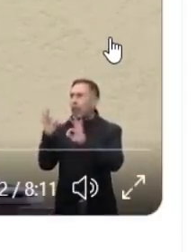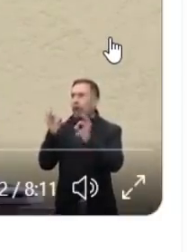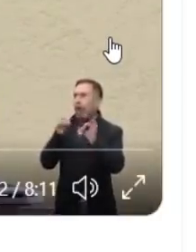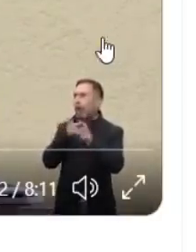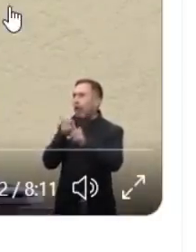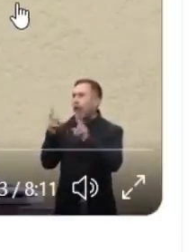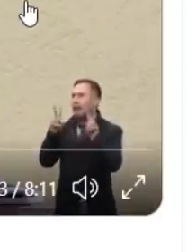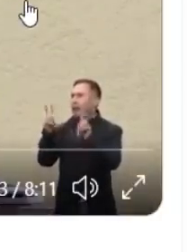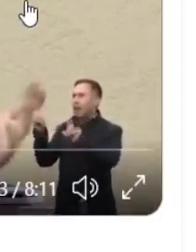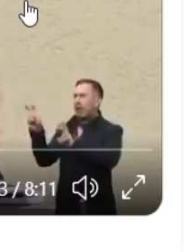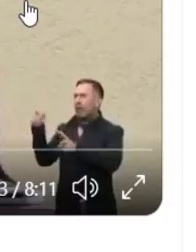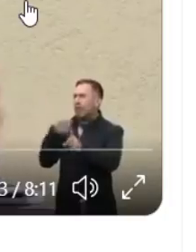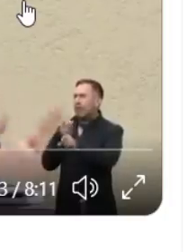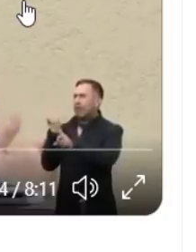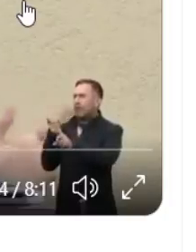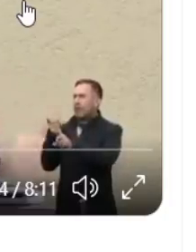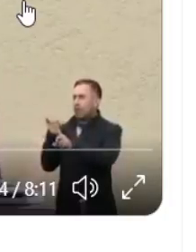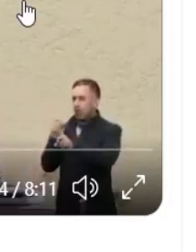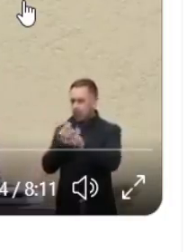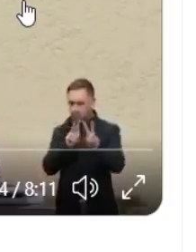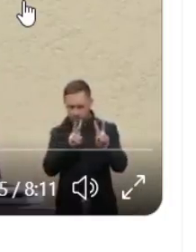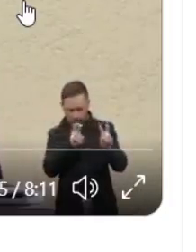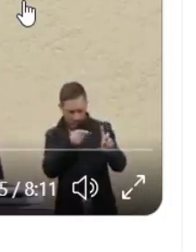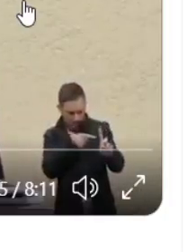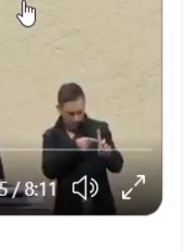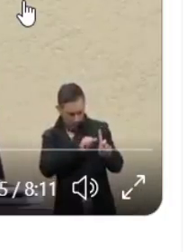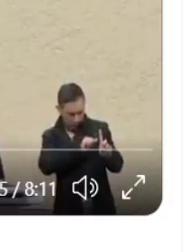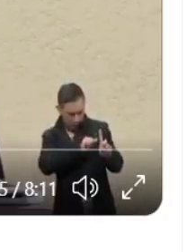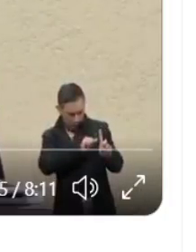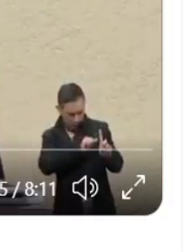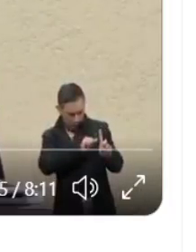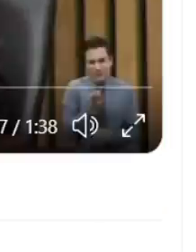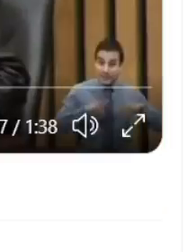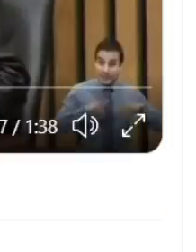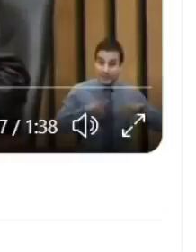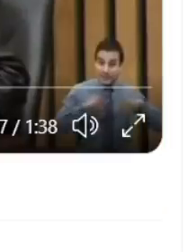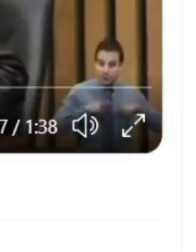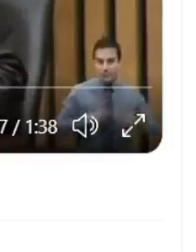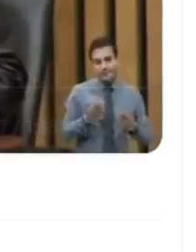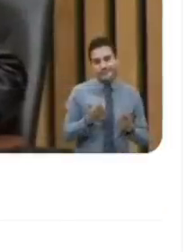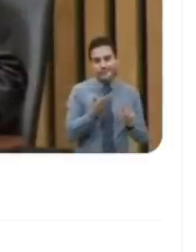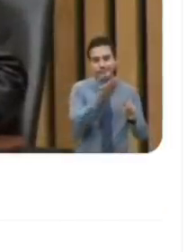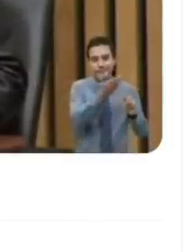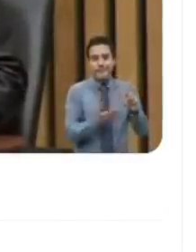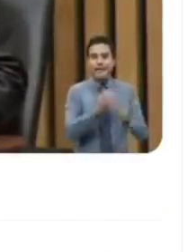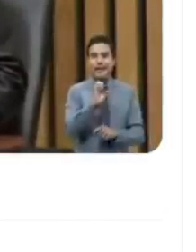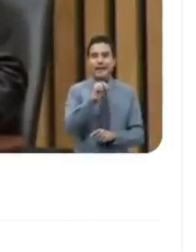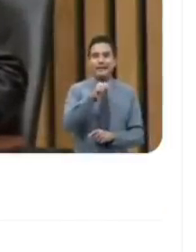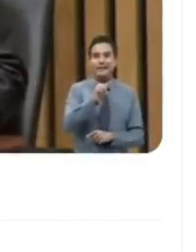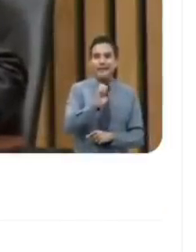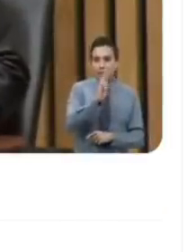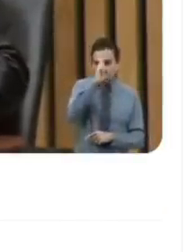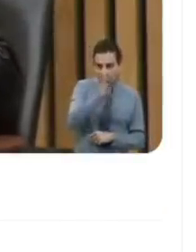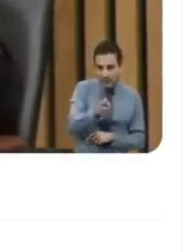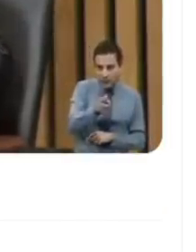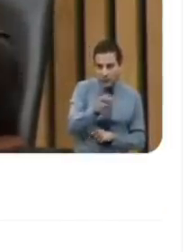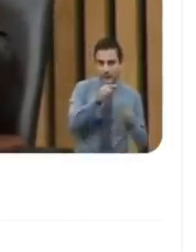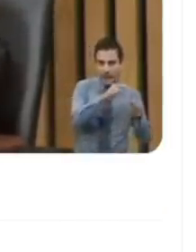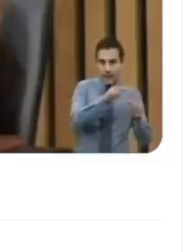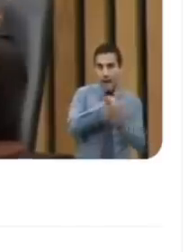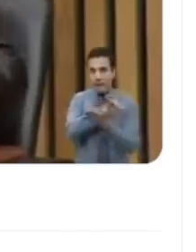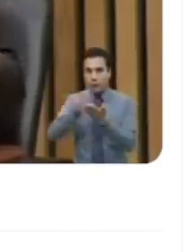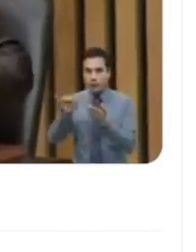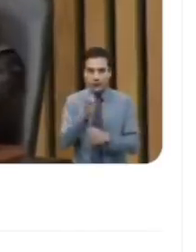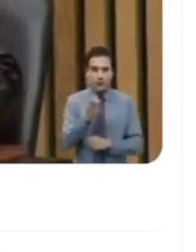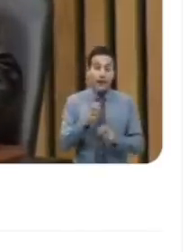tema es el otro con lo cual se evidencia que nadie ha leído o que salido muy poco he prohibido el debate